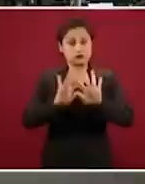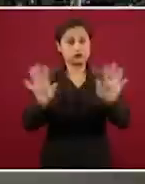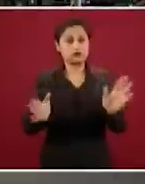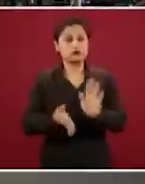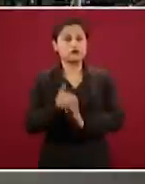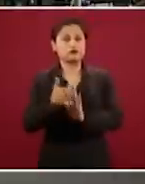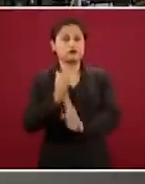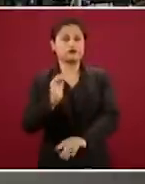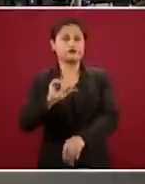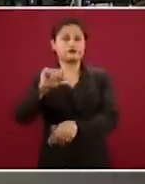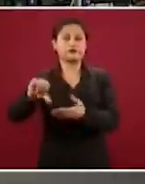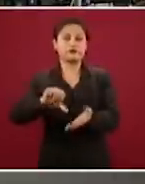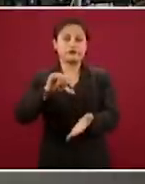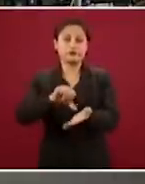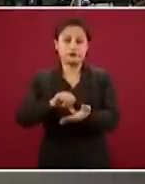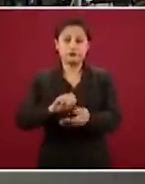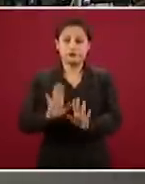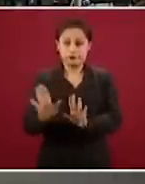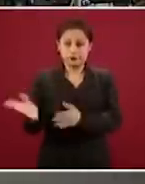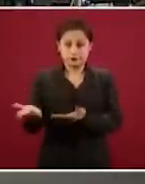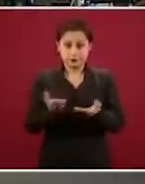eso.